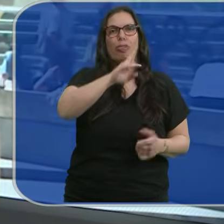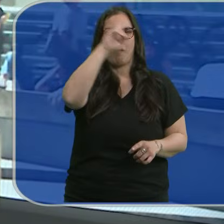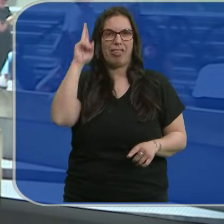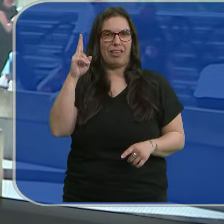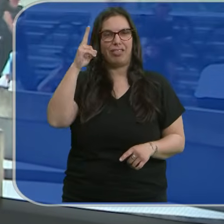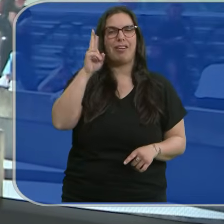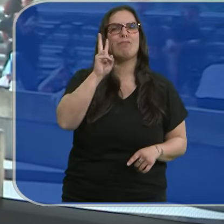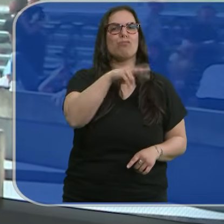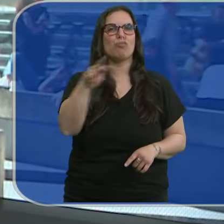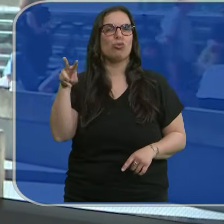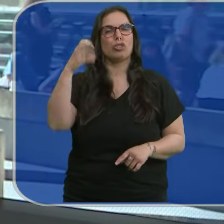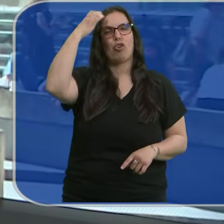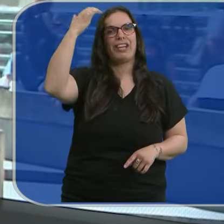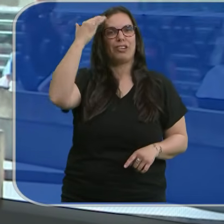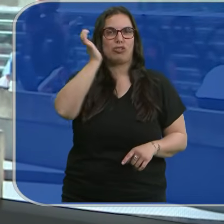Cano.